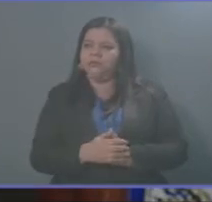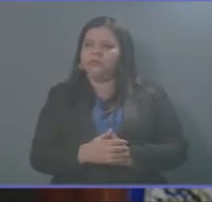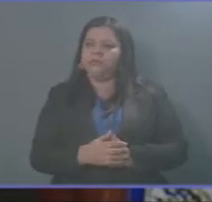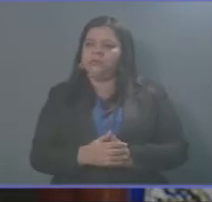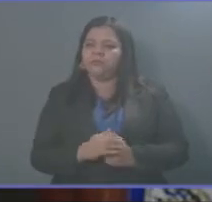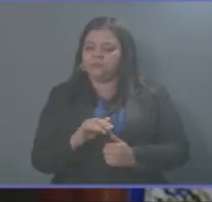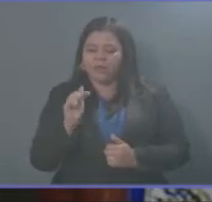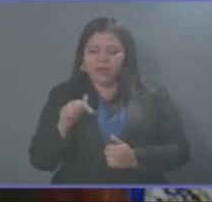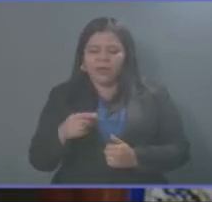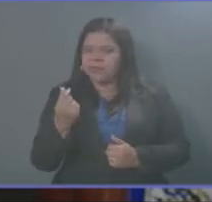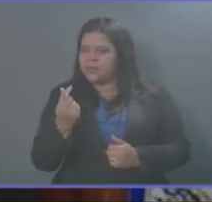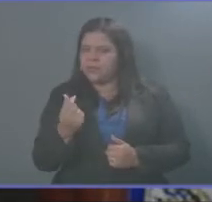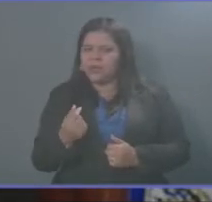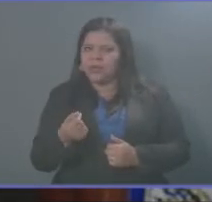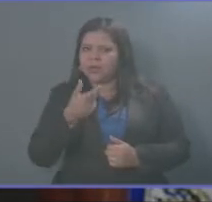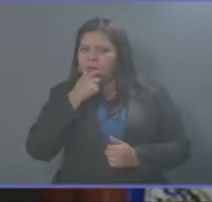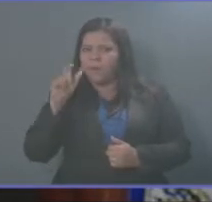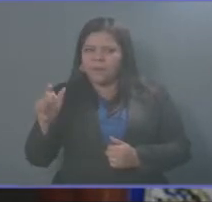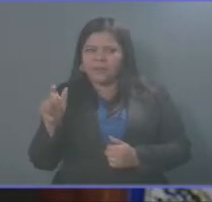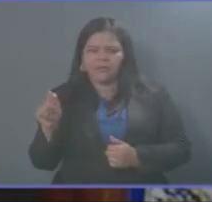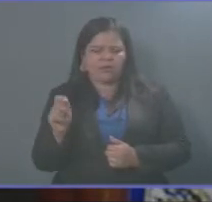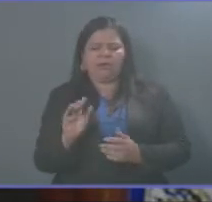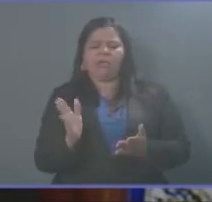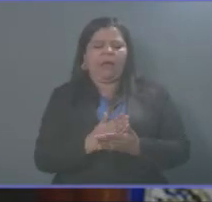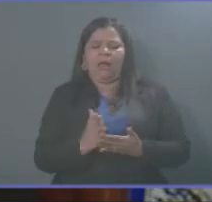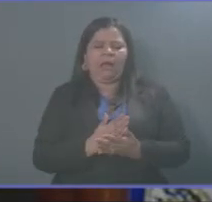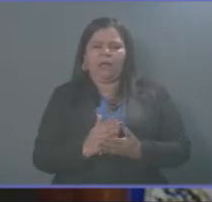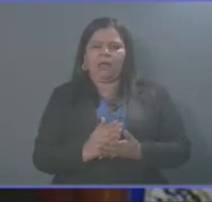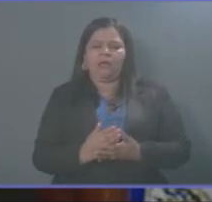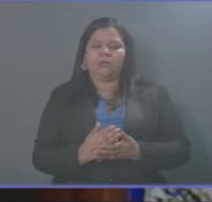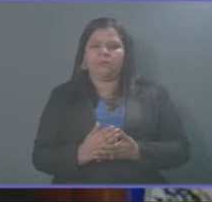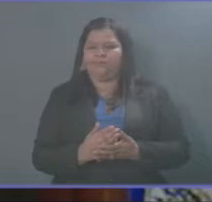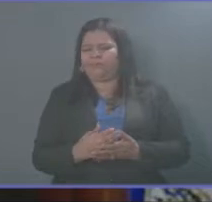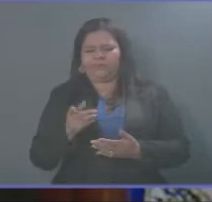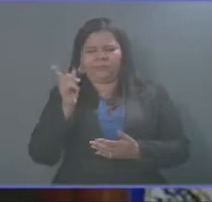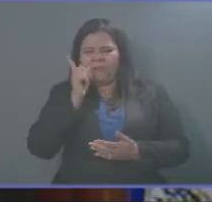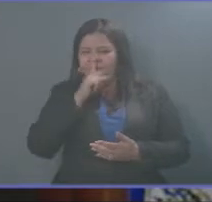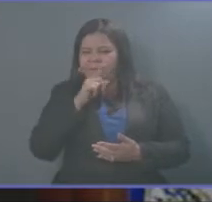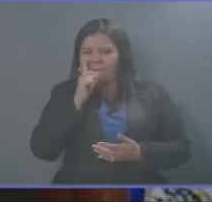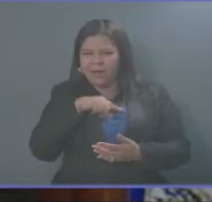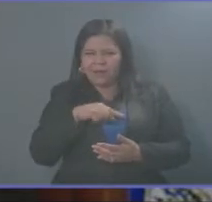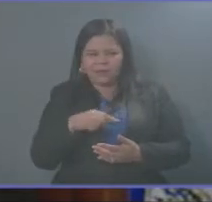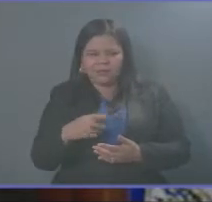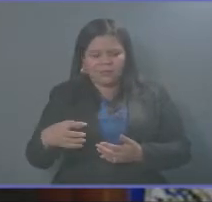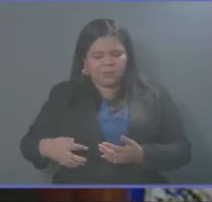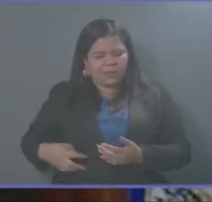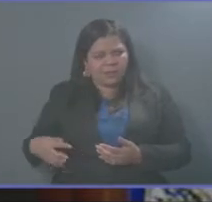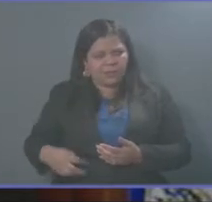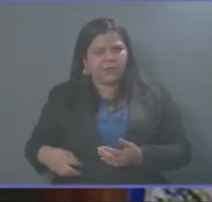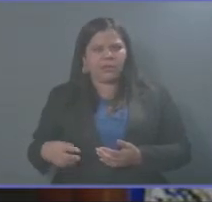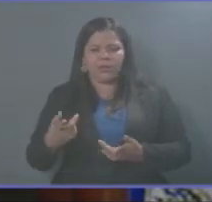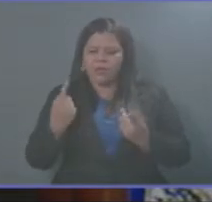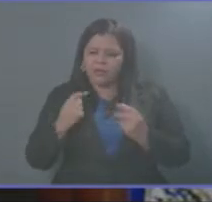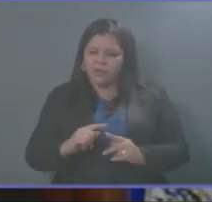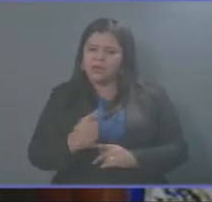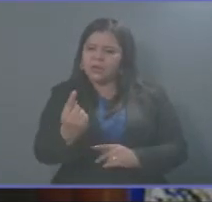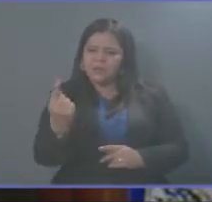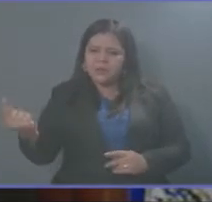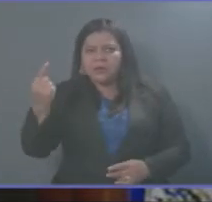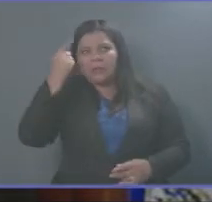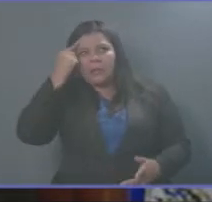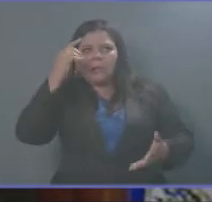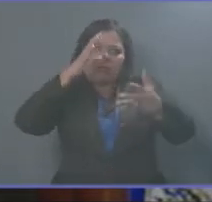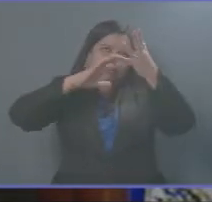es dinero para pensiones. Pero es totalmente falso. Tratan de confundir a la población.